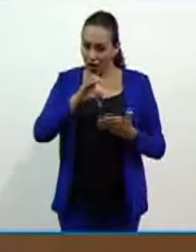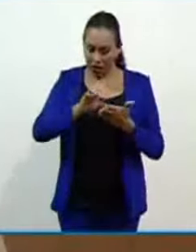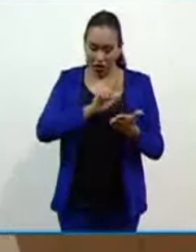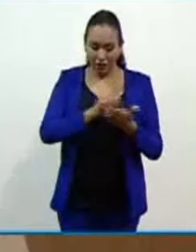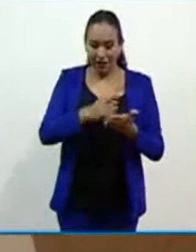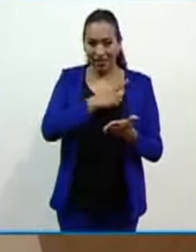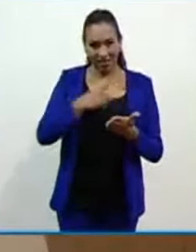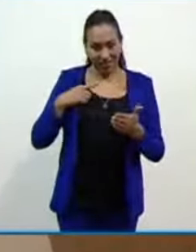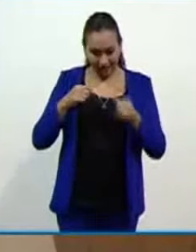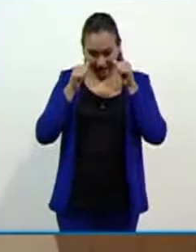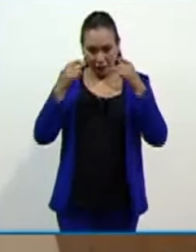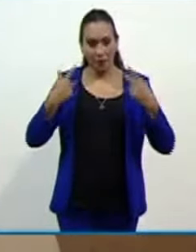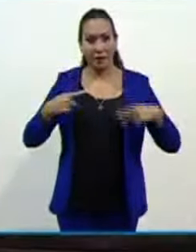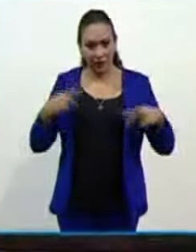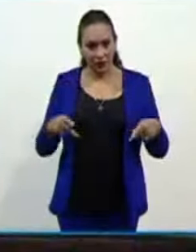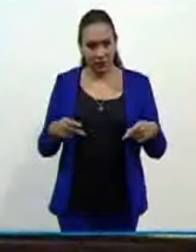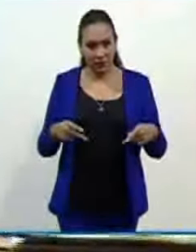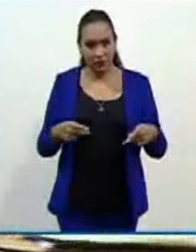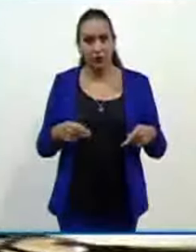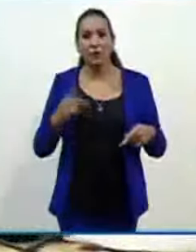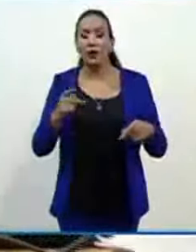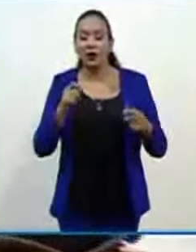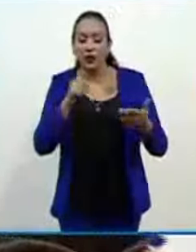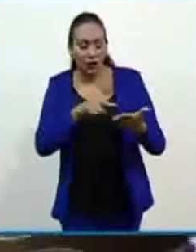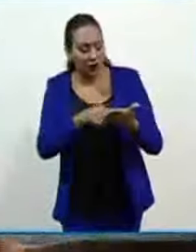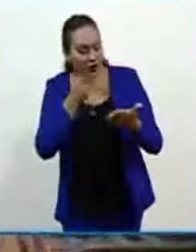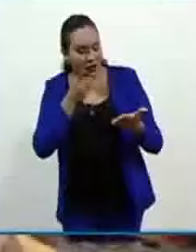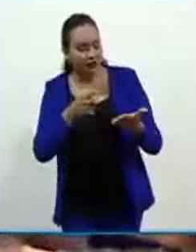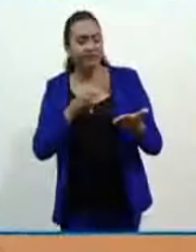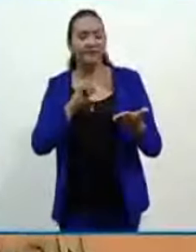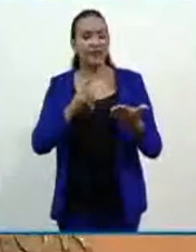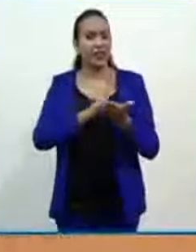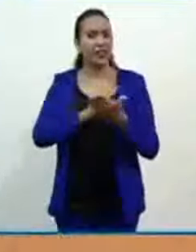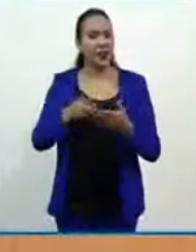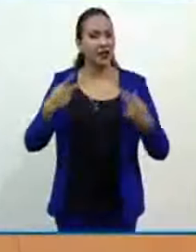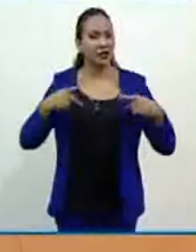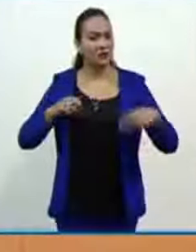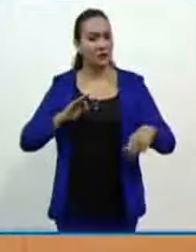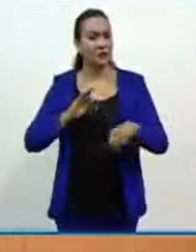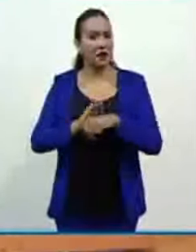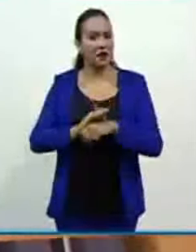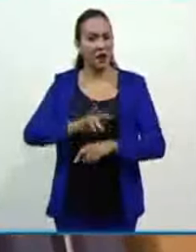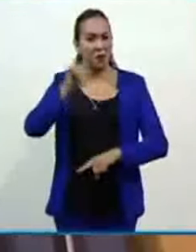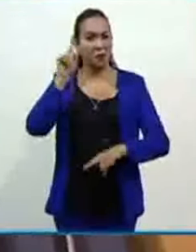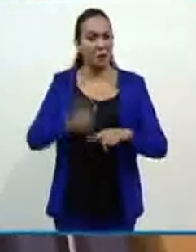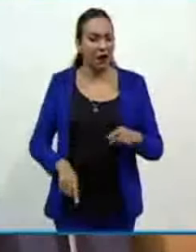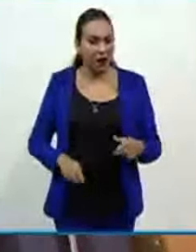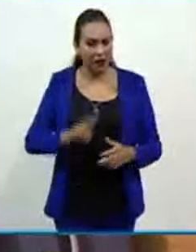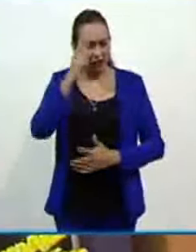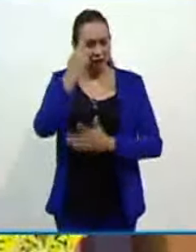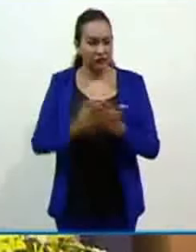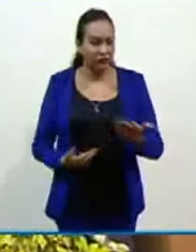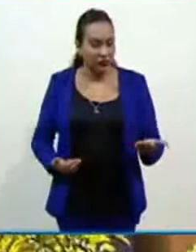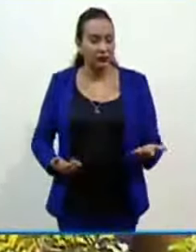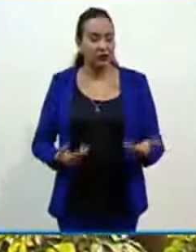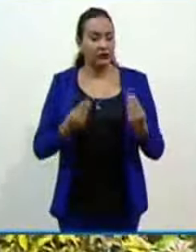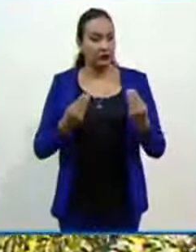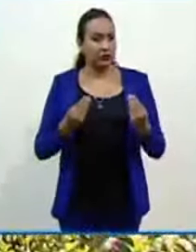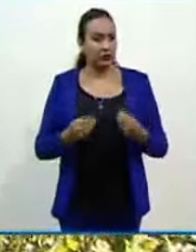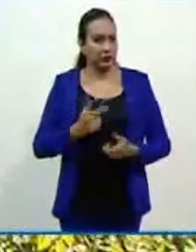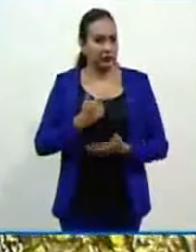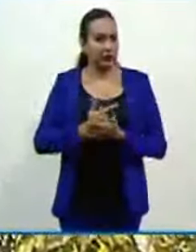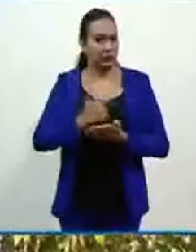orden jurídico, sino también vulnera deliberadamente derechos de protección obligatorios para el Estado mexicano, que de